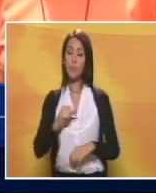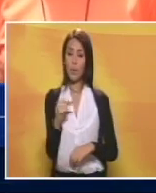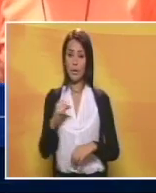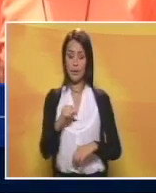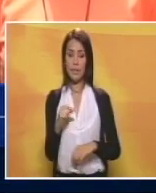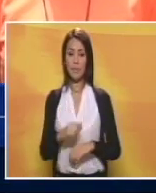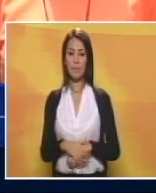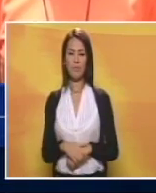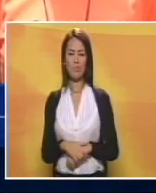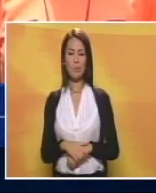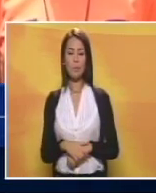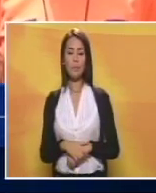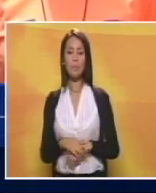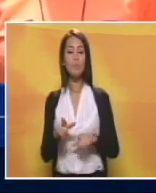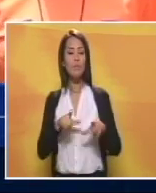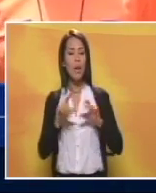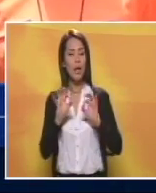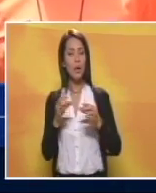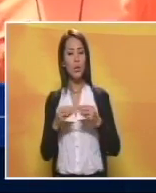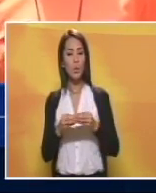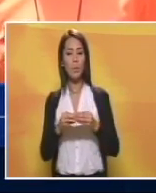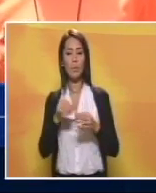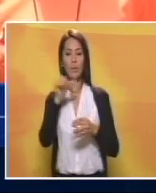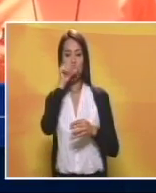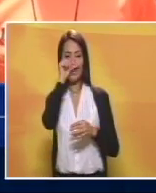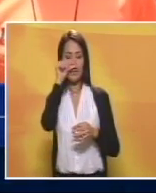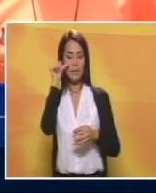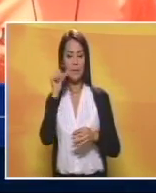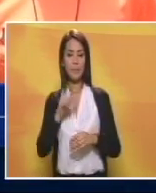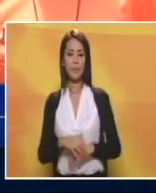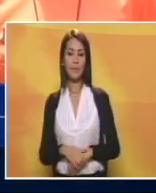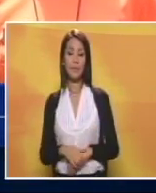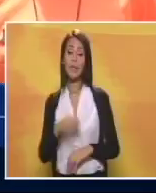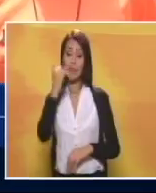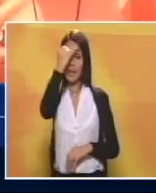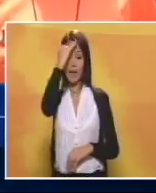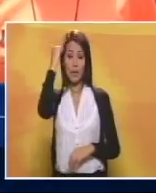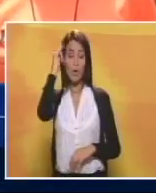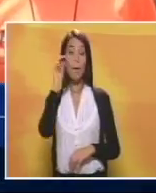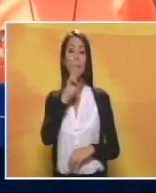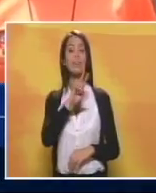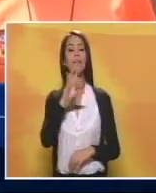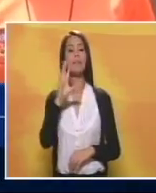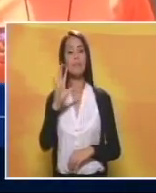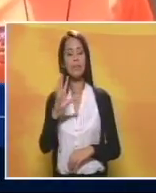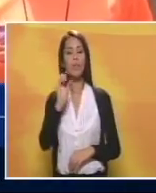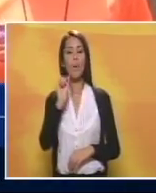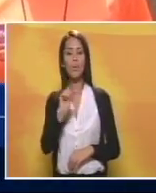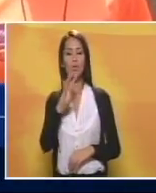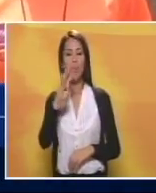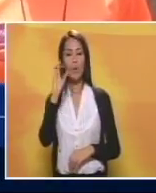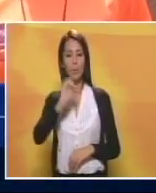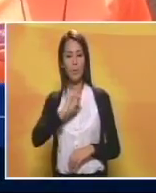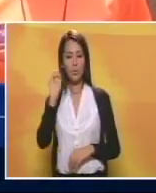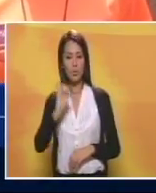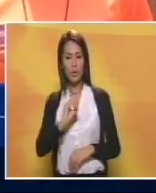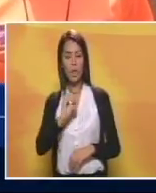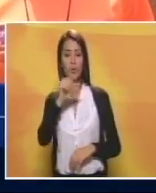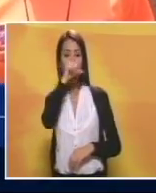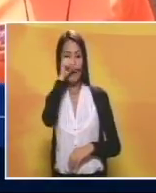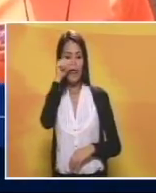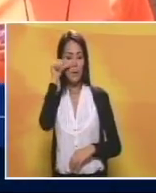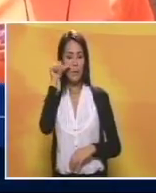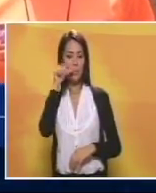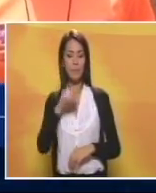Unidad Regional Antidroga del Estado de Yaracuy efectuaron la incautación de 25.4 kilos de la droga denominada